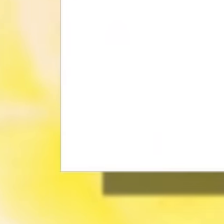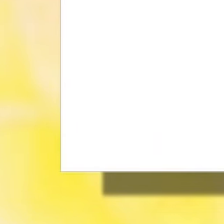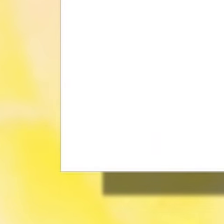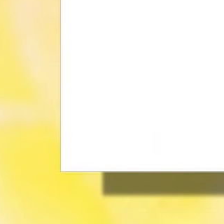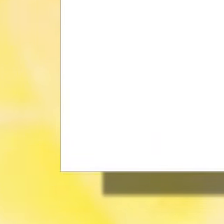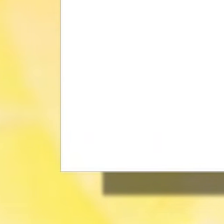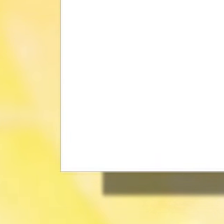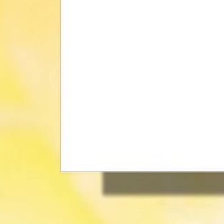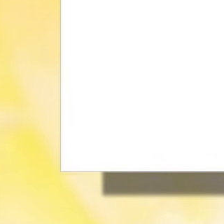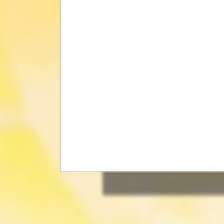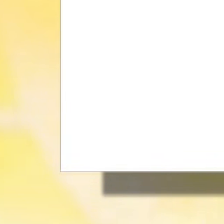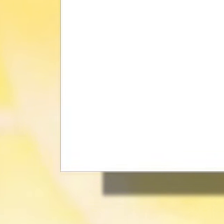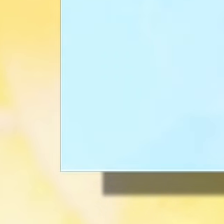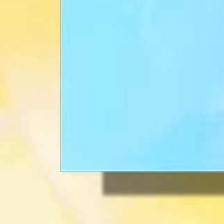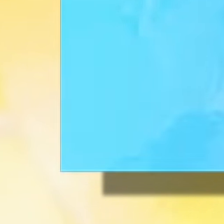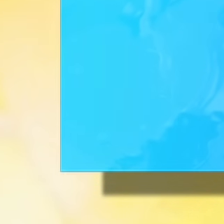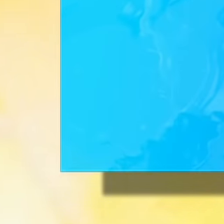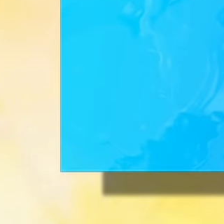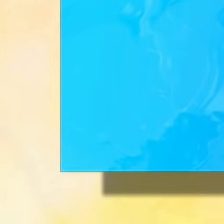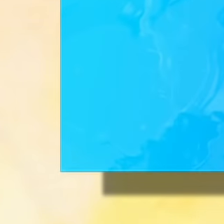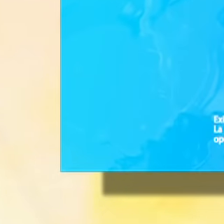Osdeneo 1825.